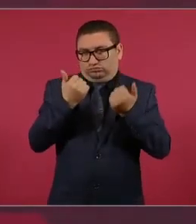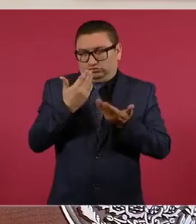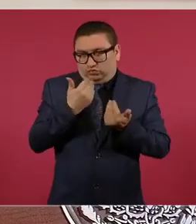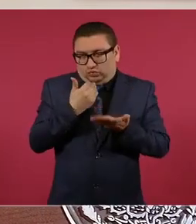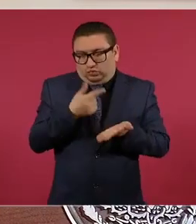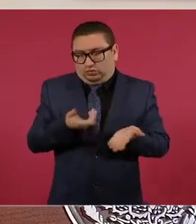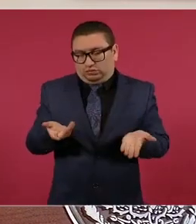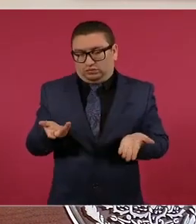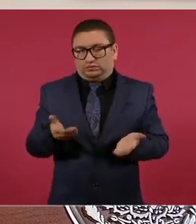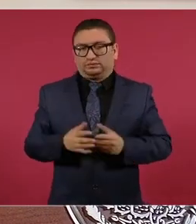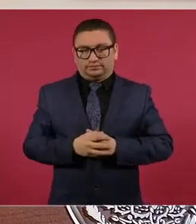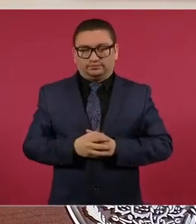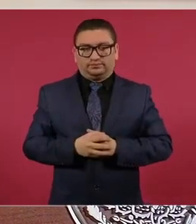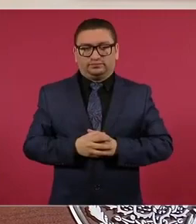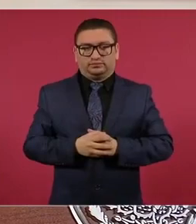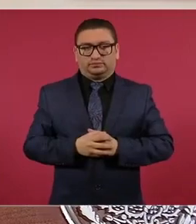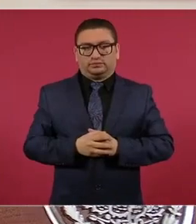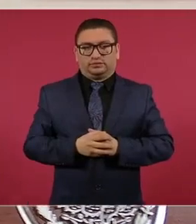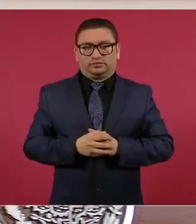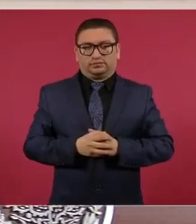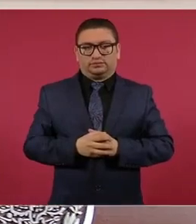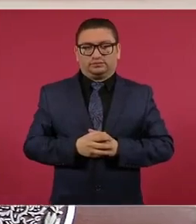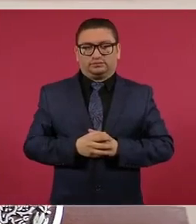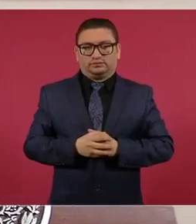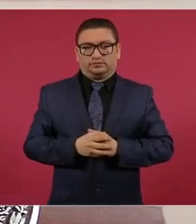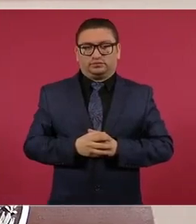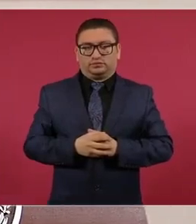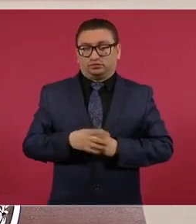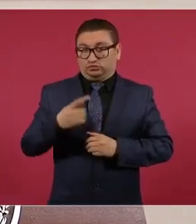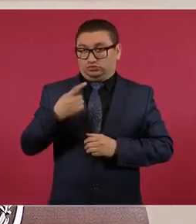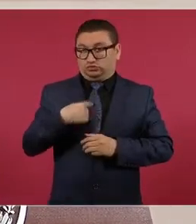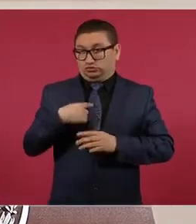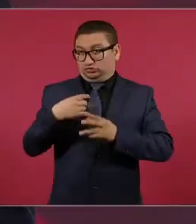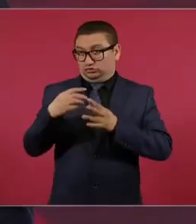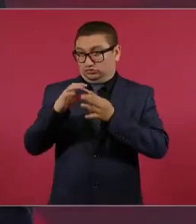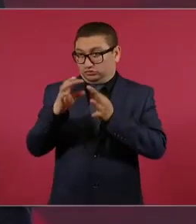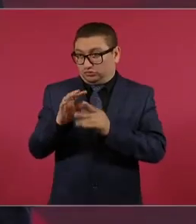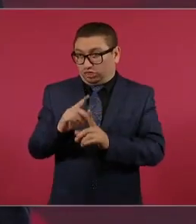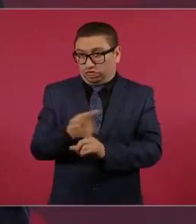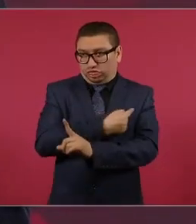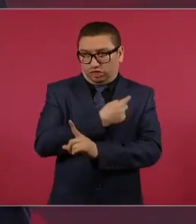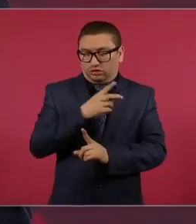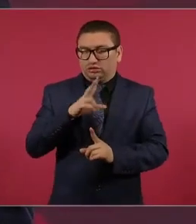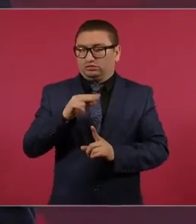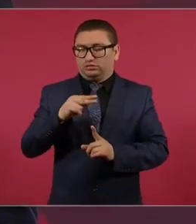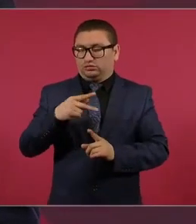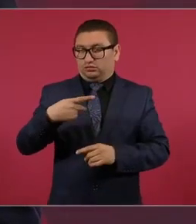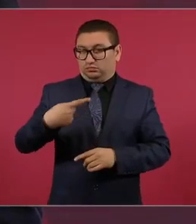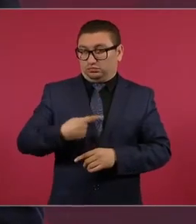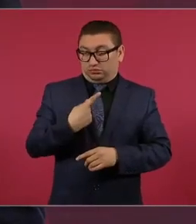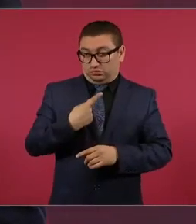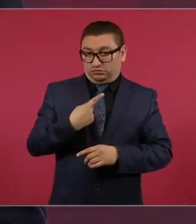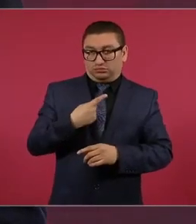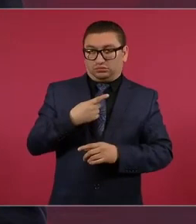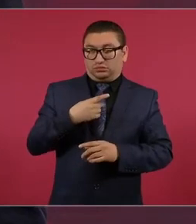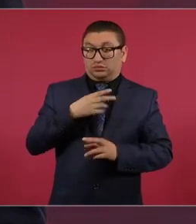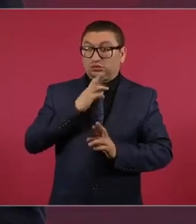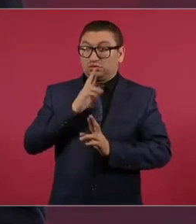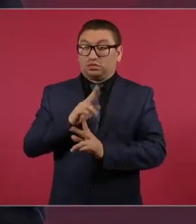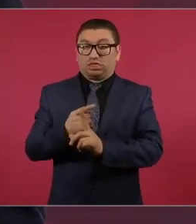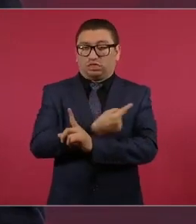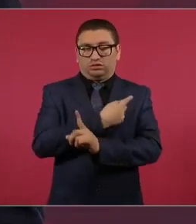e no estoy evadiendo no tu